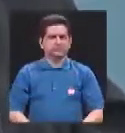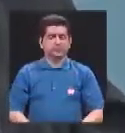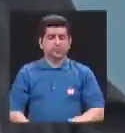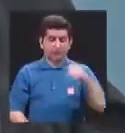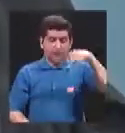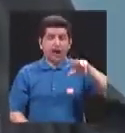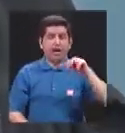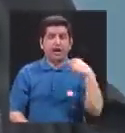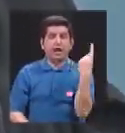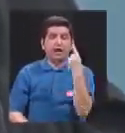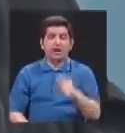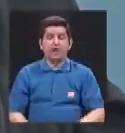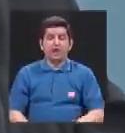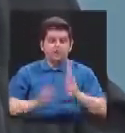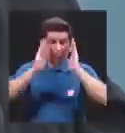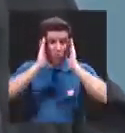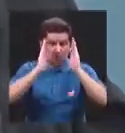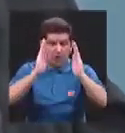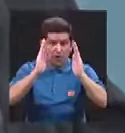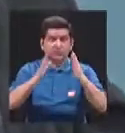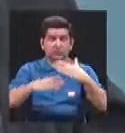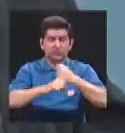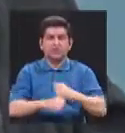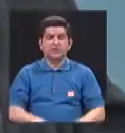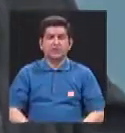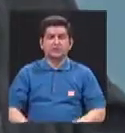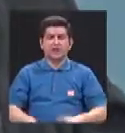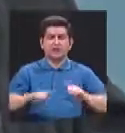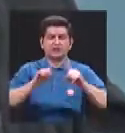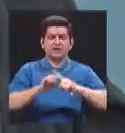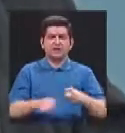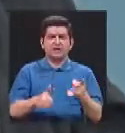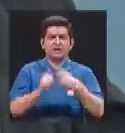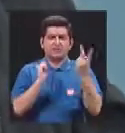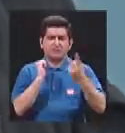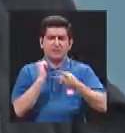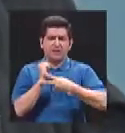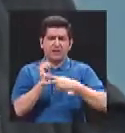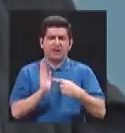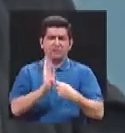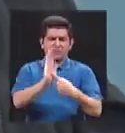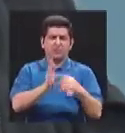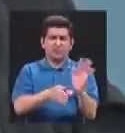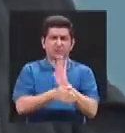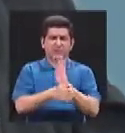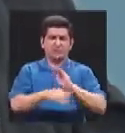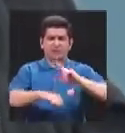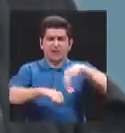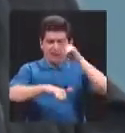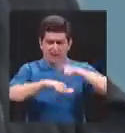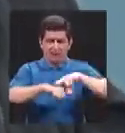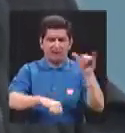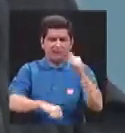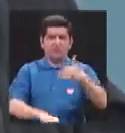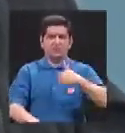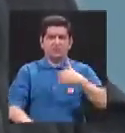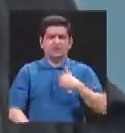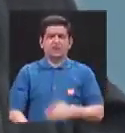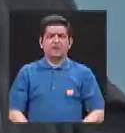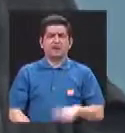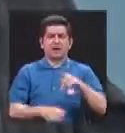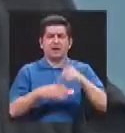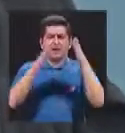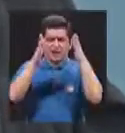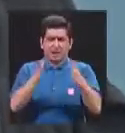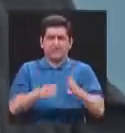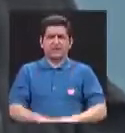hemos realizado no solo la cobertura de la ceremonia de estreno de películas nacionales, sino que hemos tenido